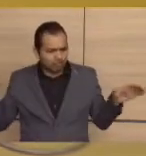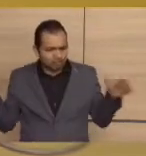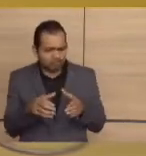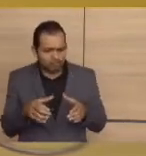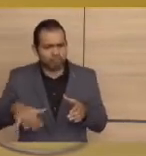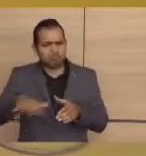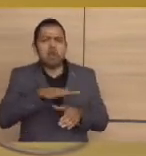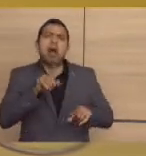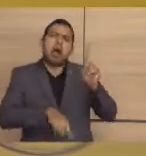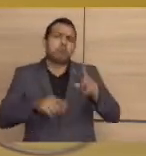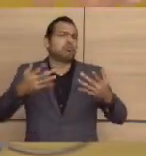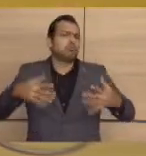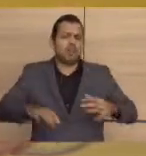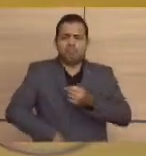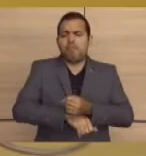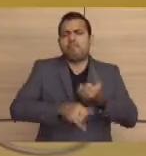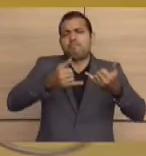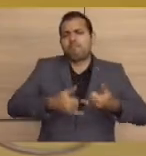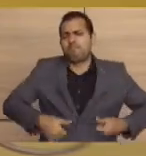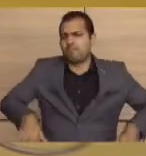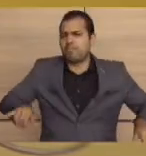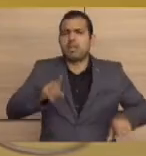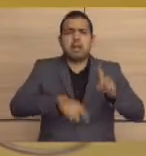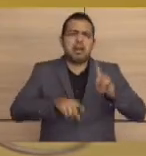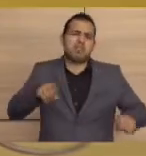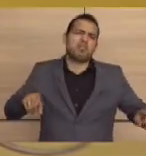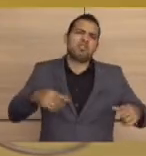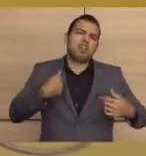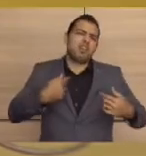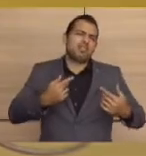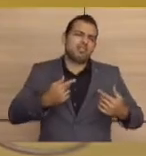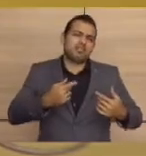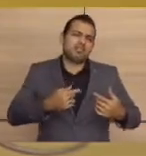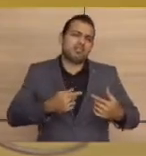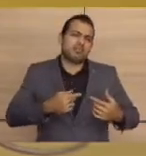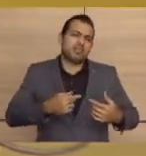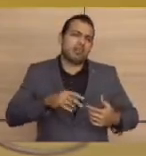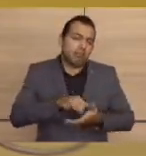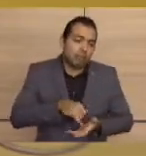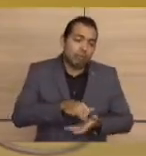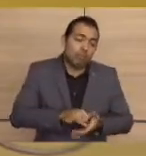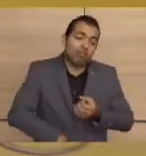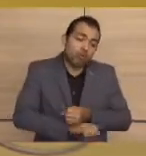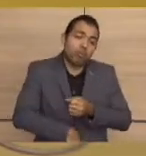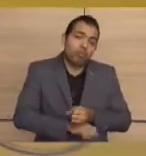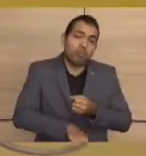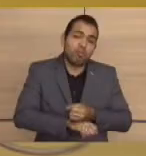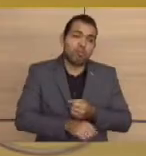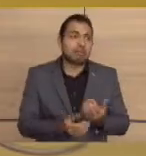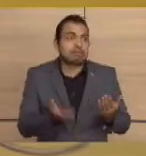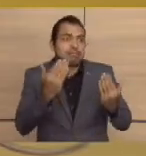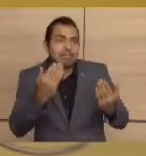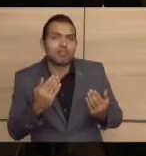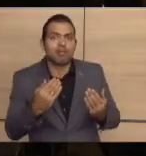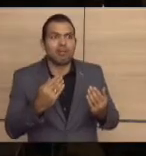nos retiramos porque queremos vivir, porque queremos una vida digna. Normalmente los hombres ven el fútbol